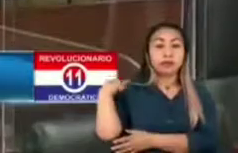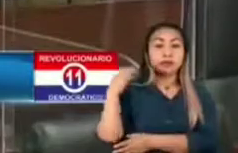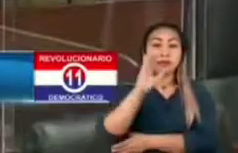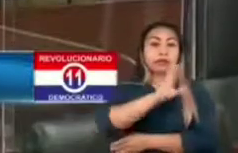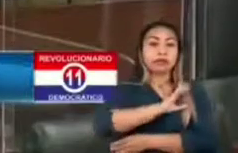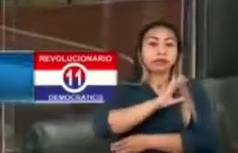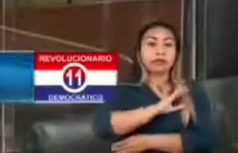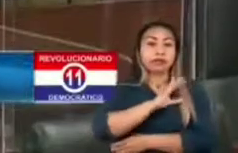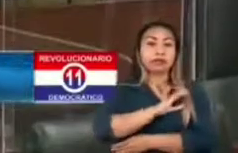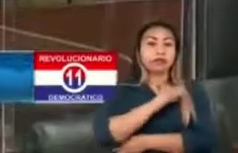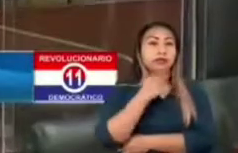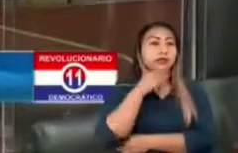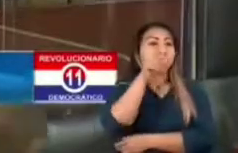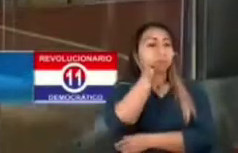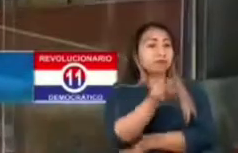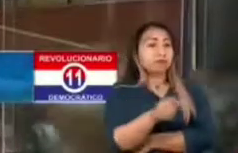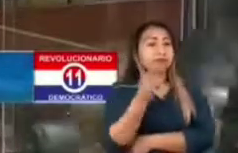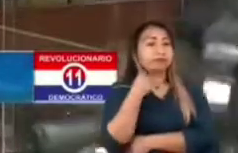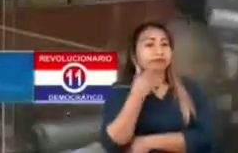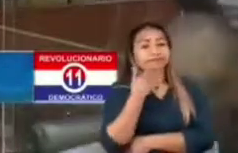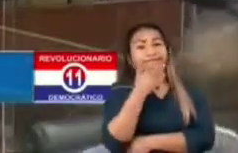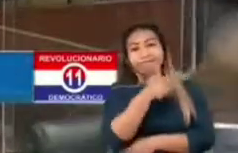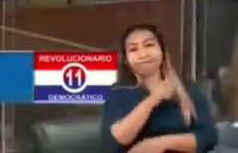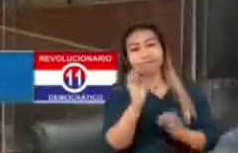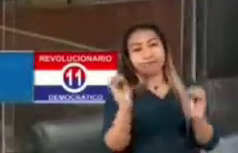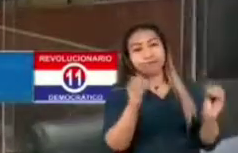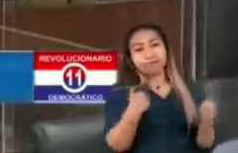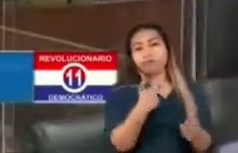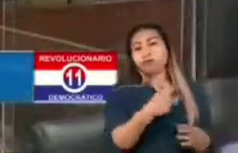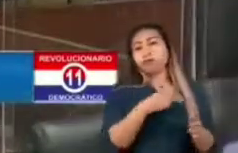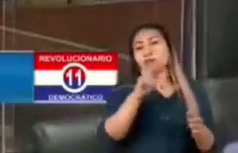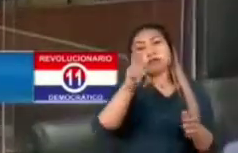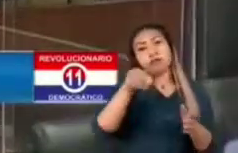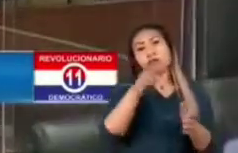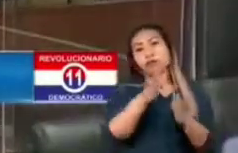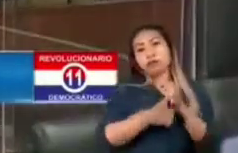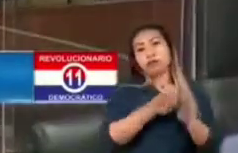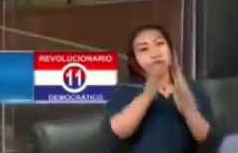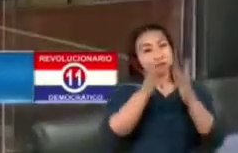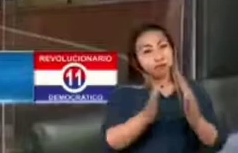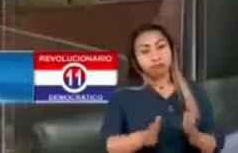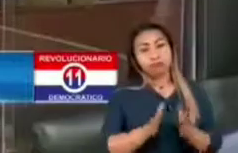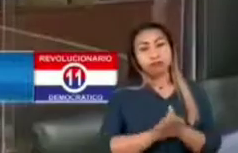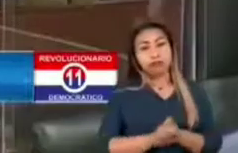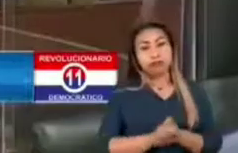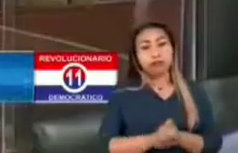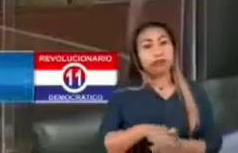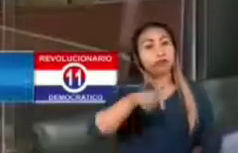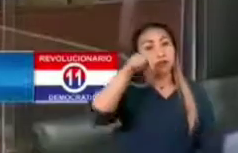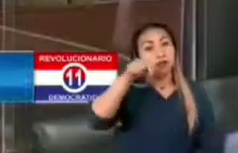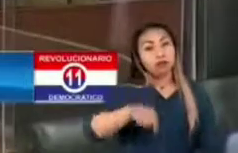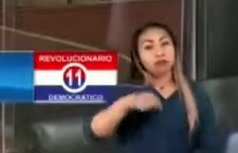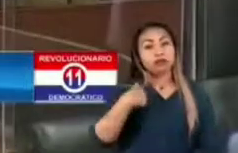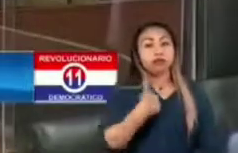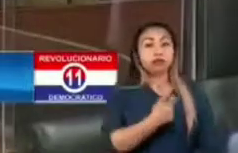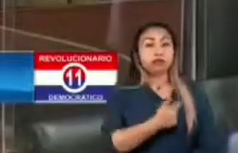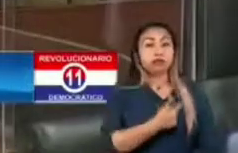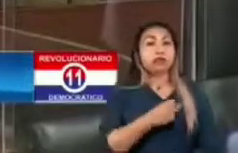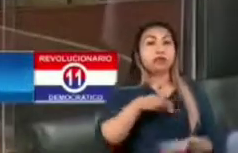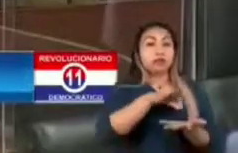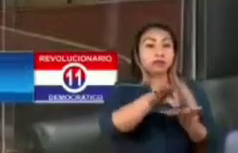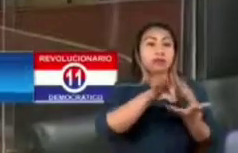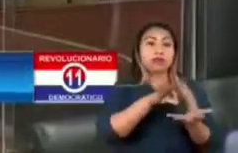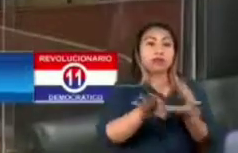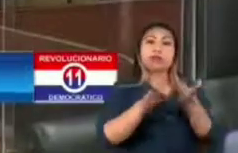verdaderos delincuentes y no nosotros los colonenses hoy nuestra provincia con